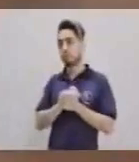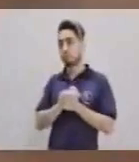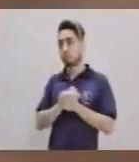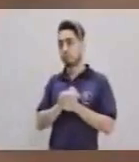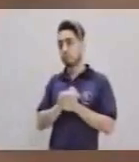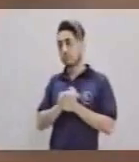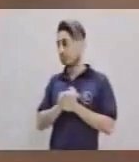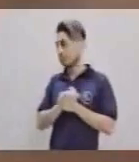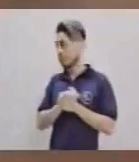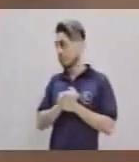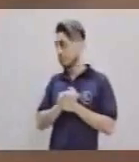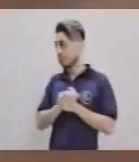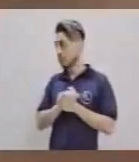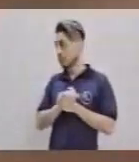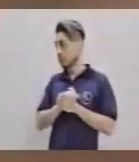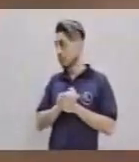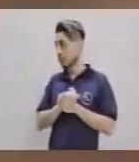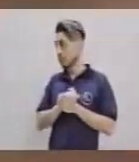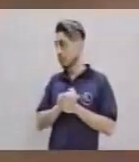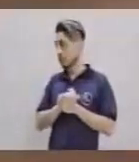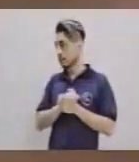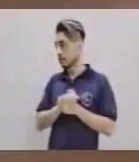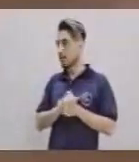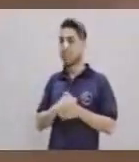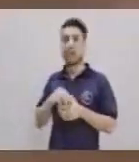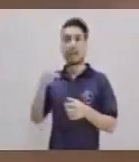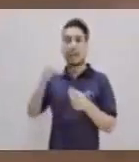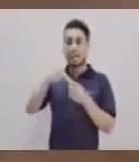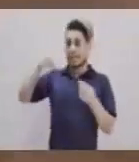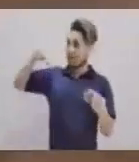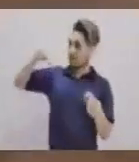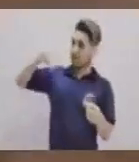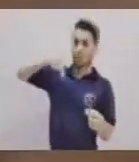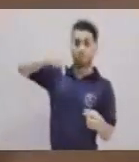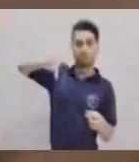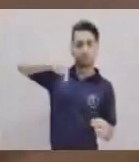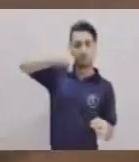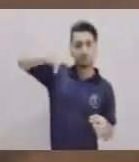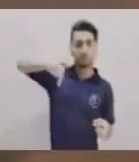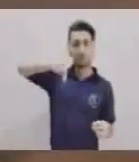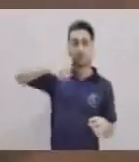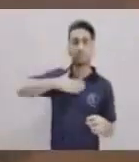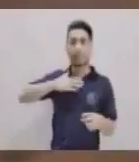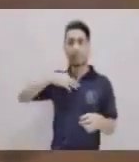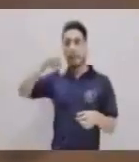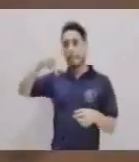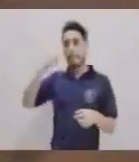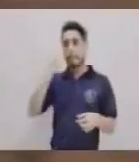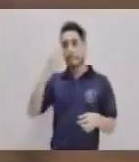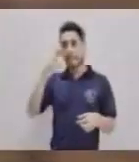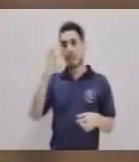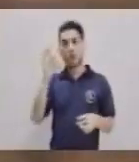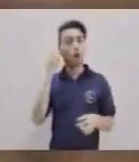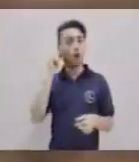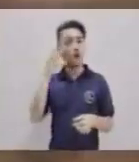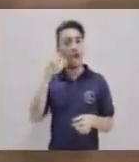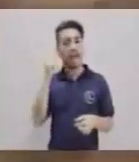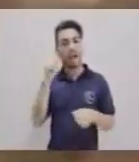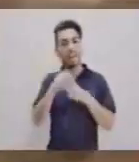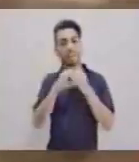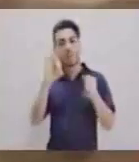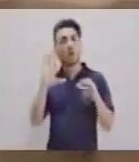el trazo se va confirmando. Lo que está haciendo el pirógrafo realmente sobre la superficie del cuero es